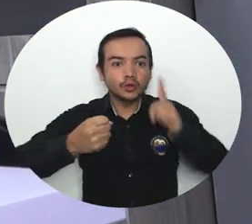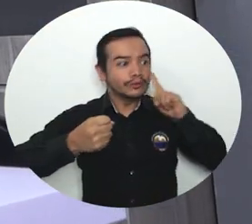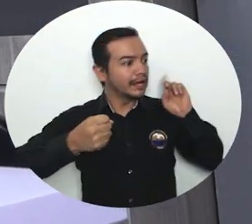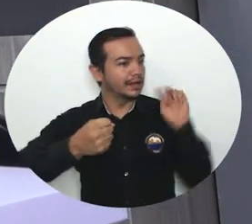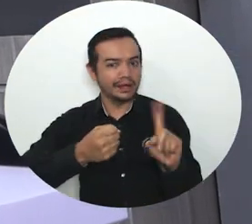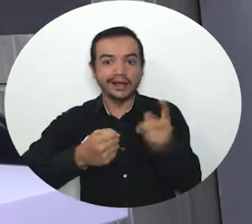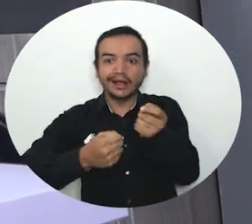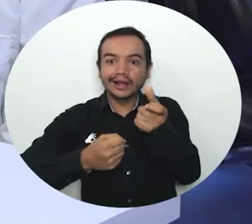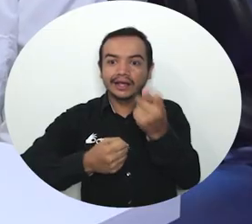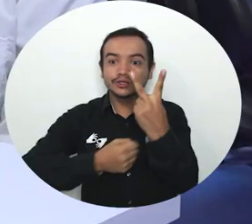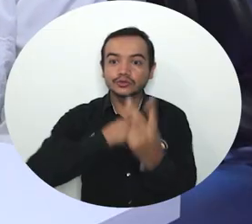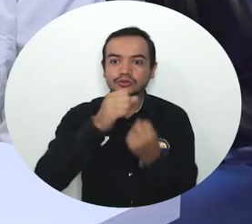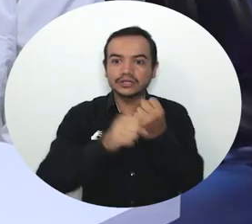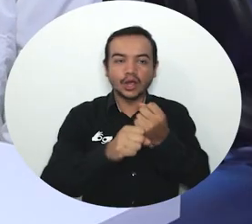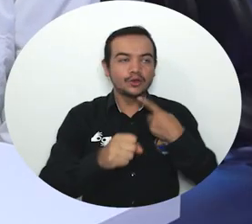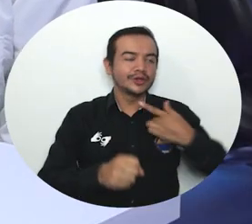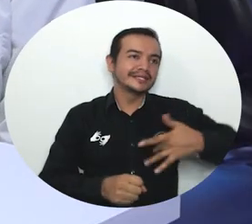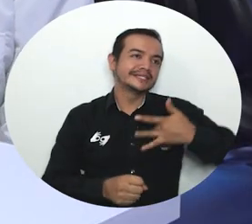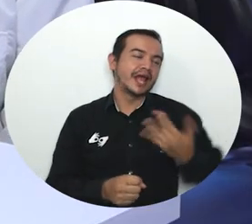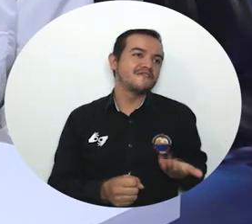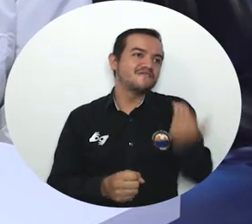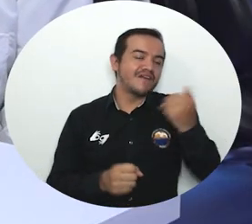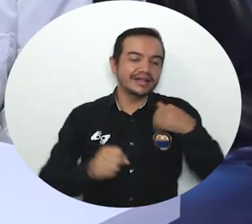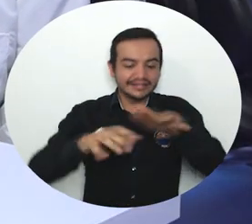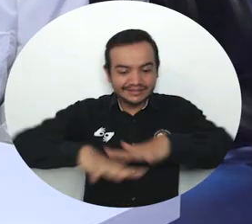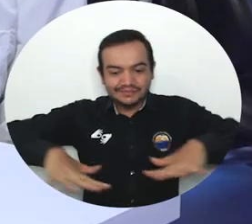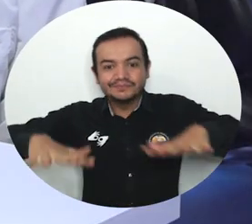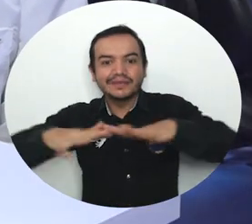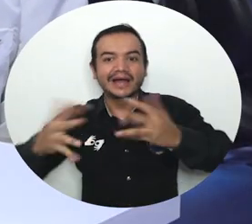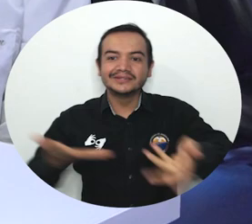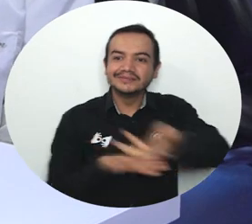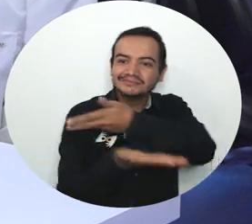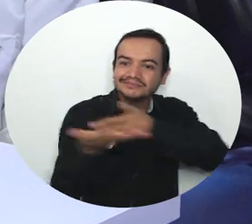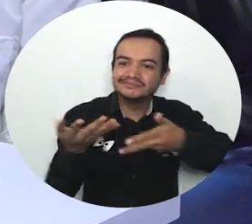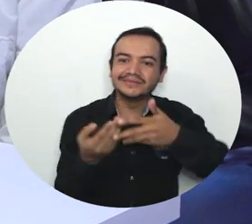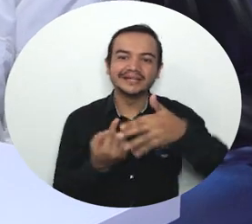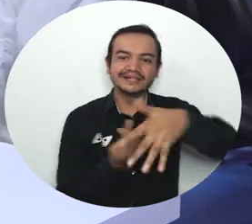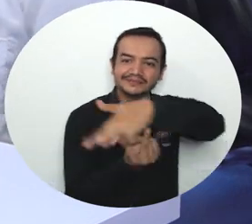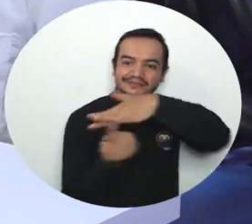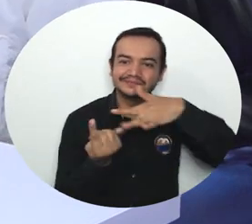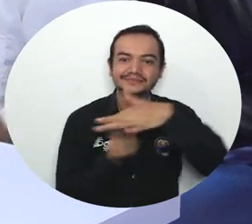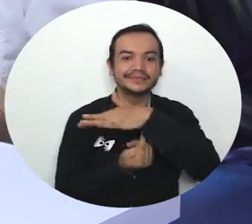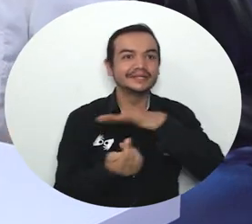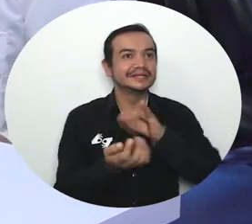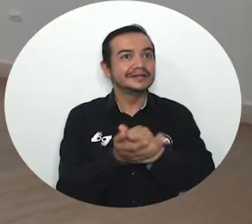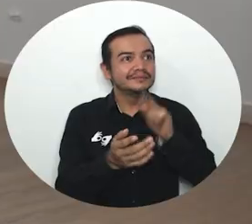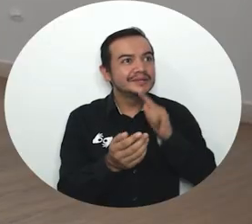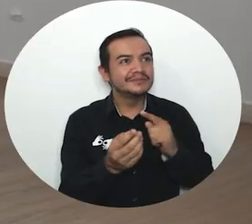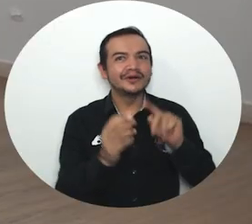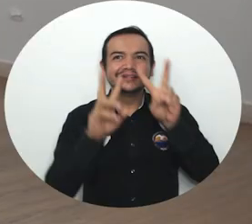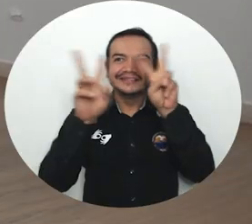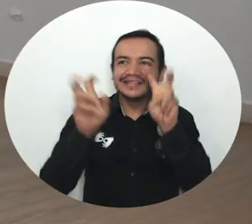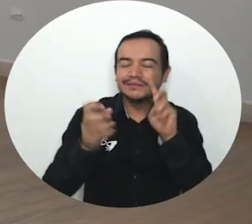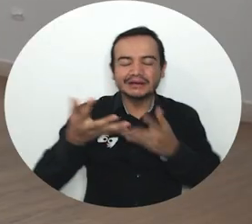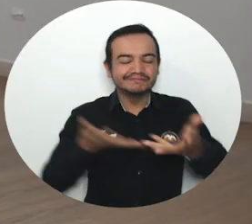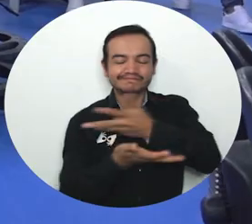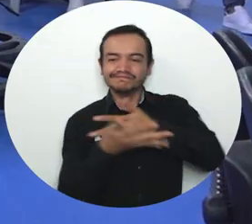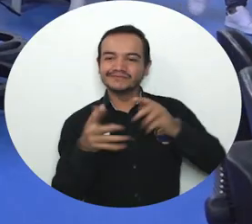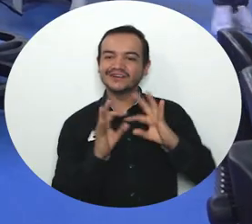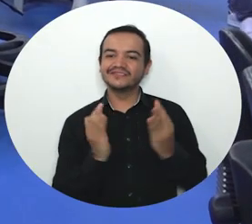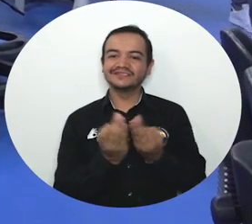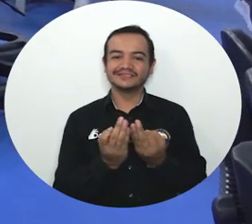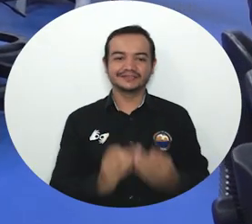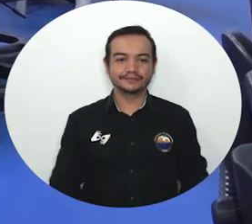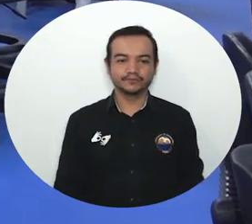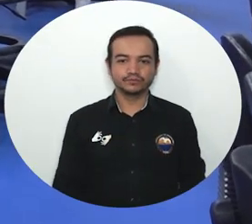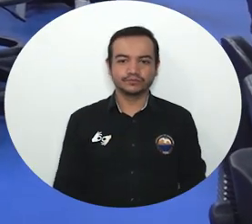2 años prácticamente. Extrañaba el campus, el ambiente, cómo se siente la universidad, ese ambiente de estudio, de familiaridad. Las salas,